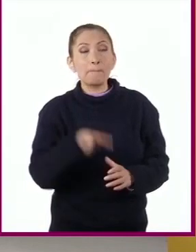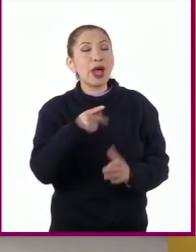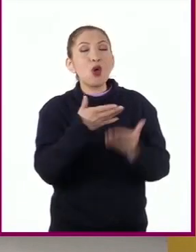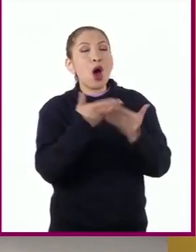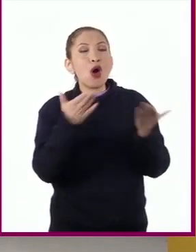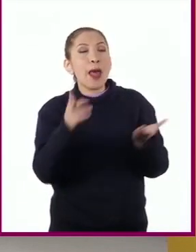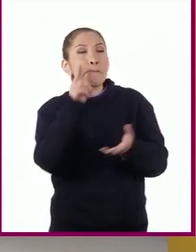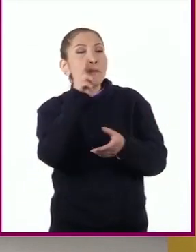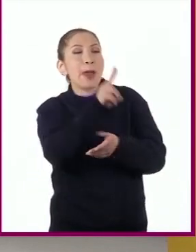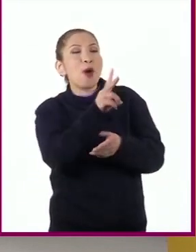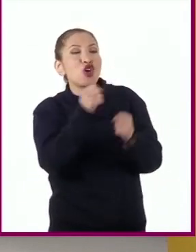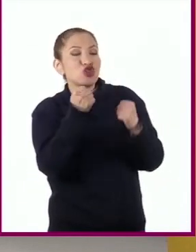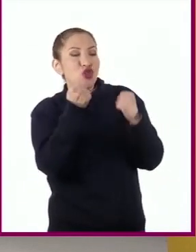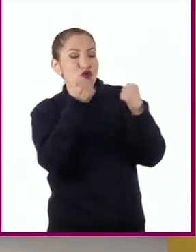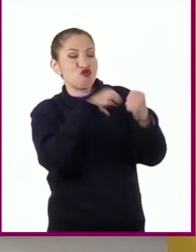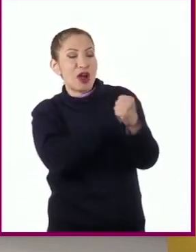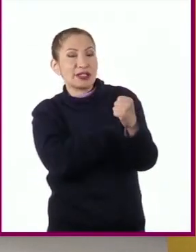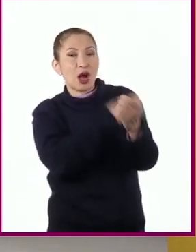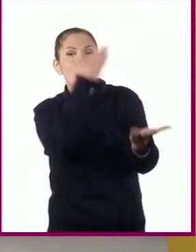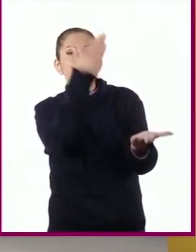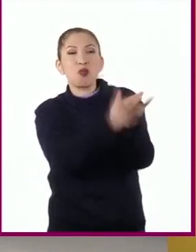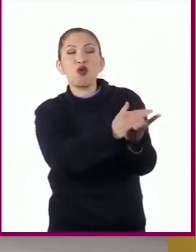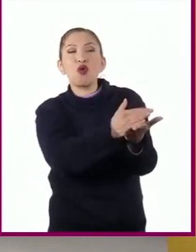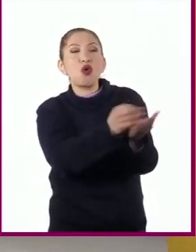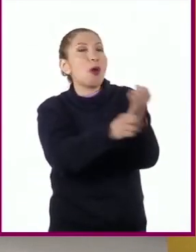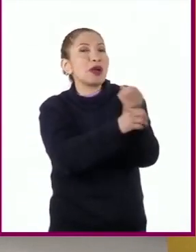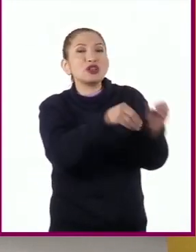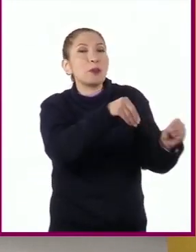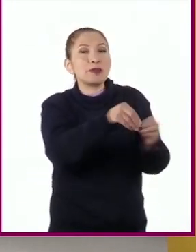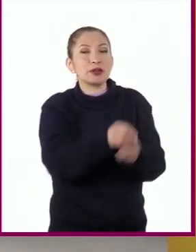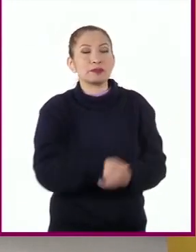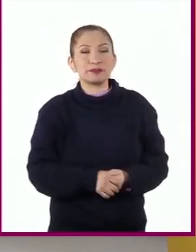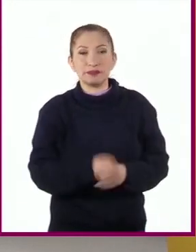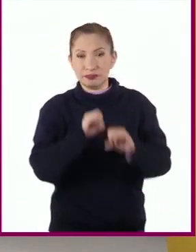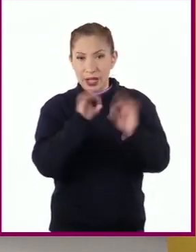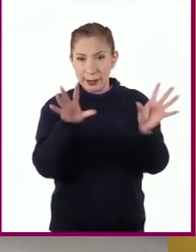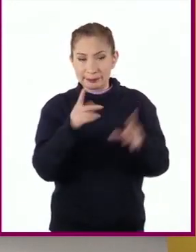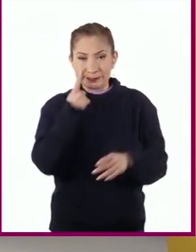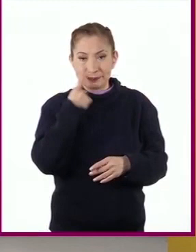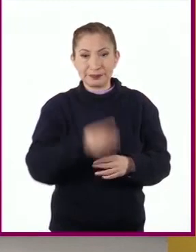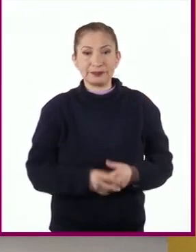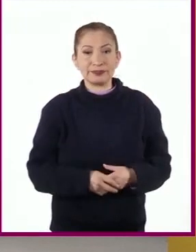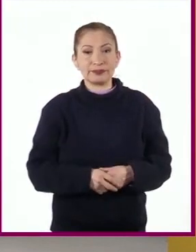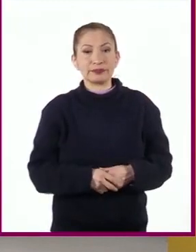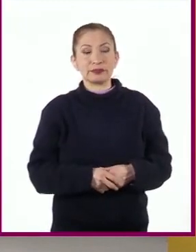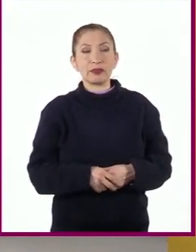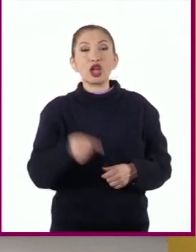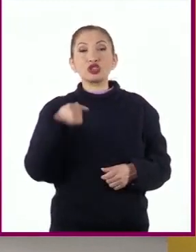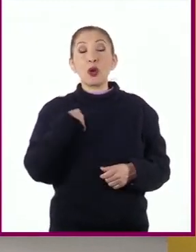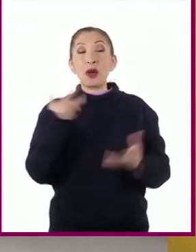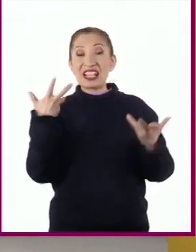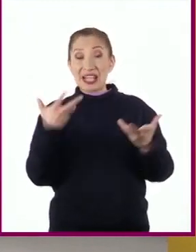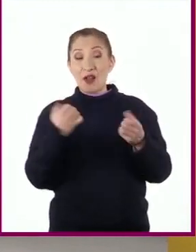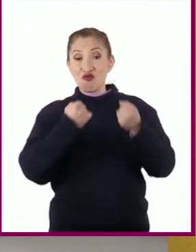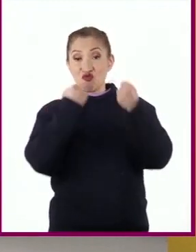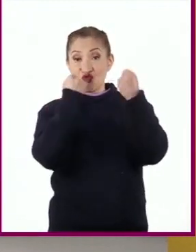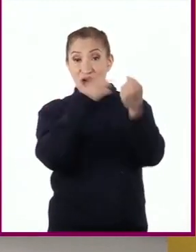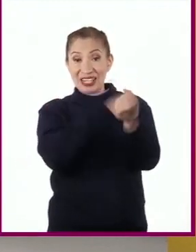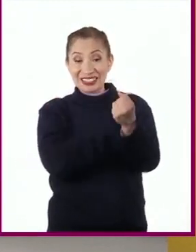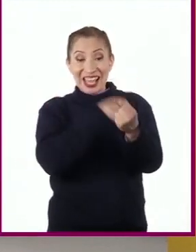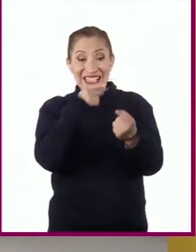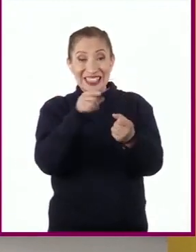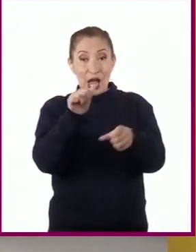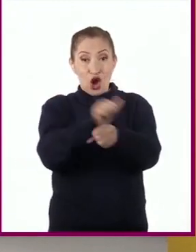ahora donde veamos una fuerza que detiene algún objeto. Claro. Voy a aplicar una fuerza a